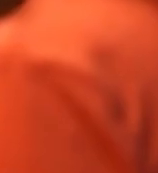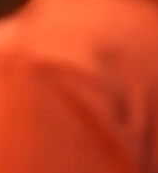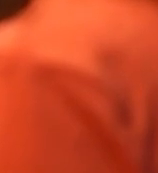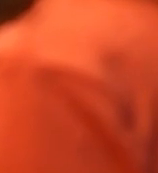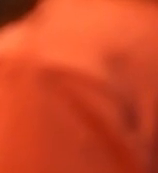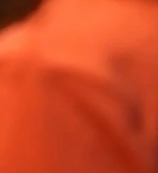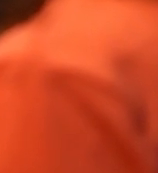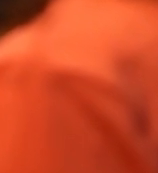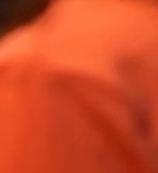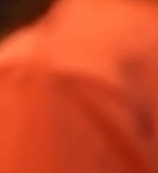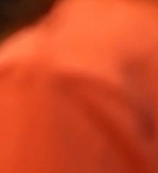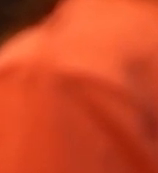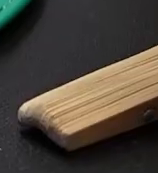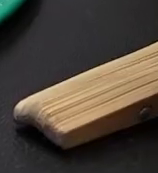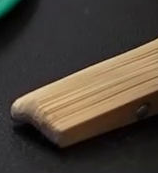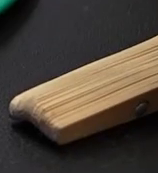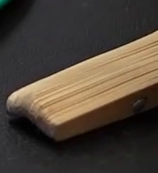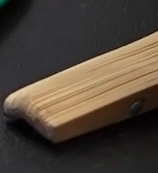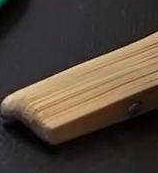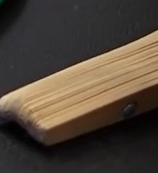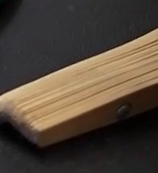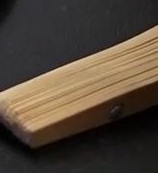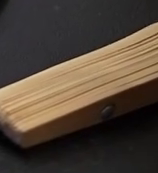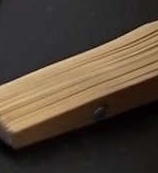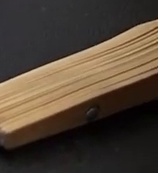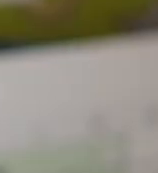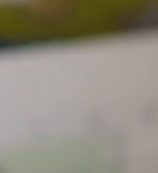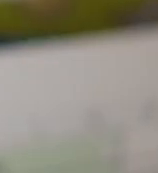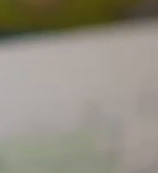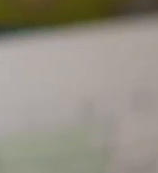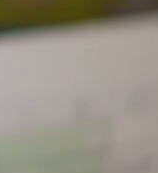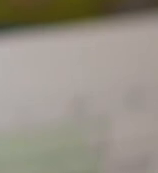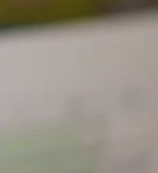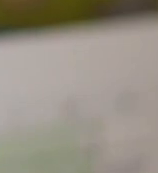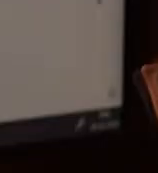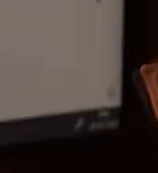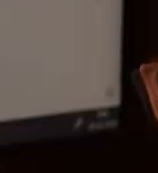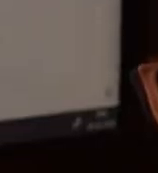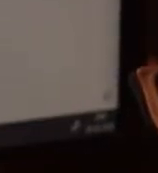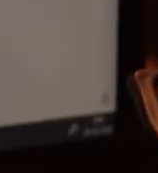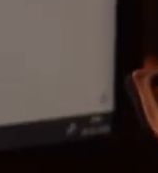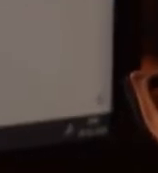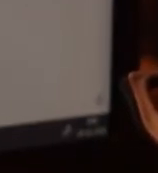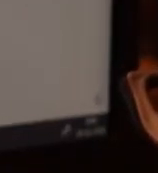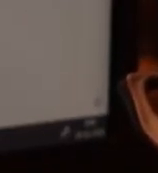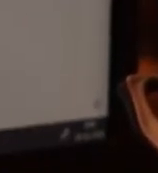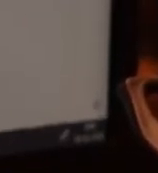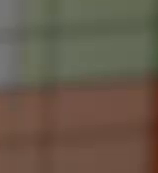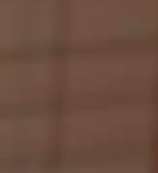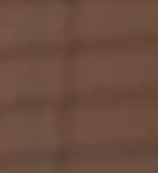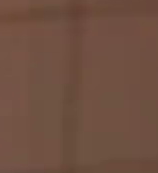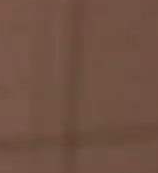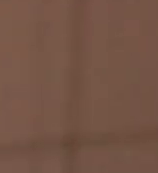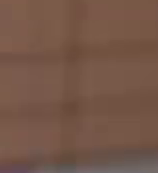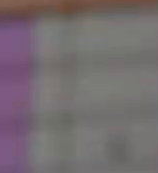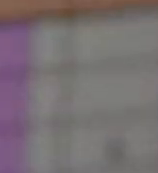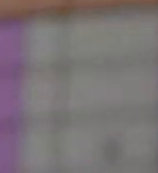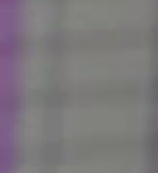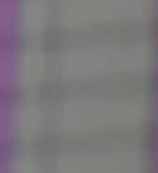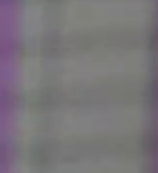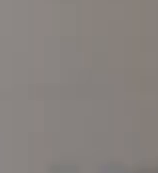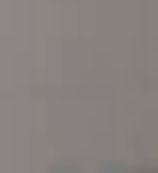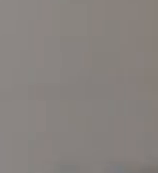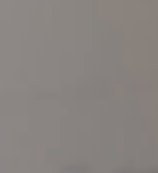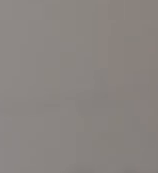se dedica a analizar evaluar y difundir información relevante para usuarios que requieren respuestas concretas Y evaluadas para sus proyectos